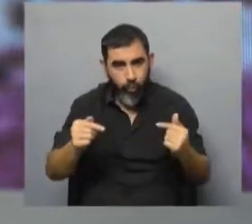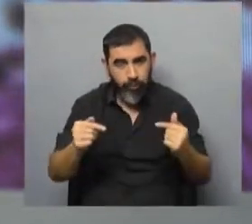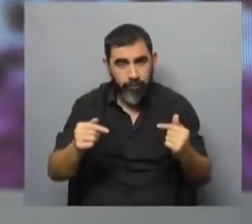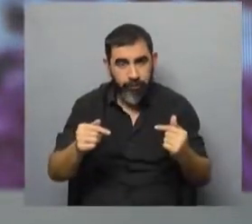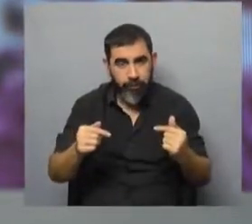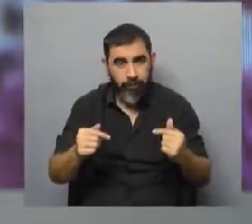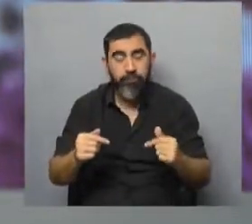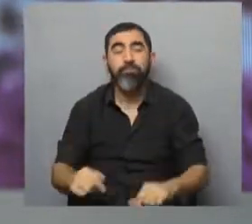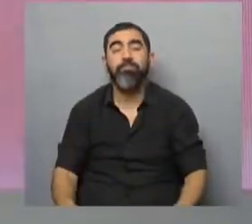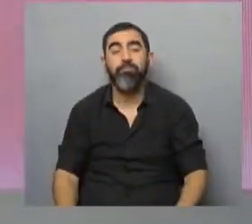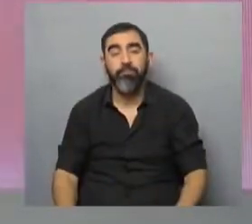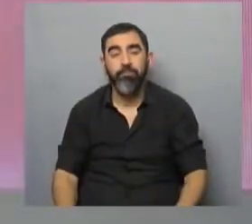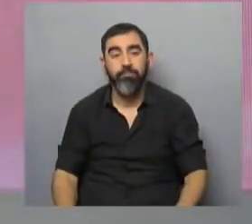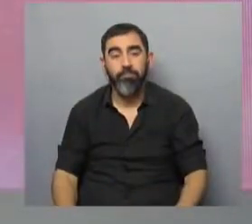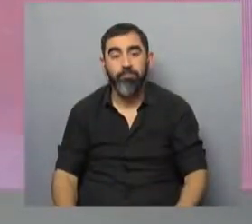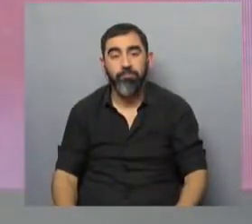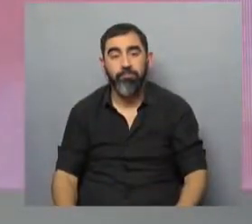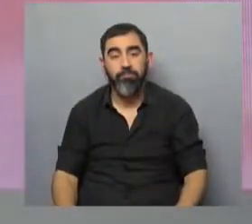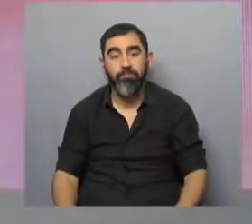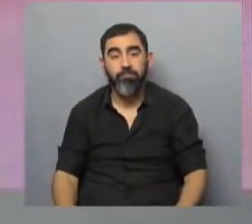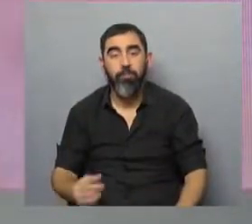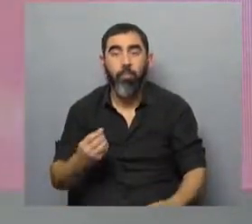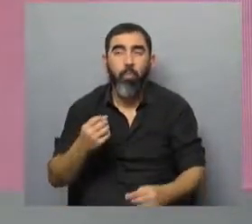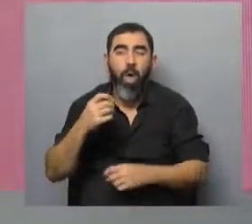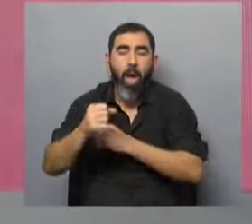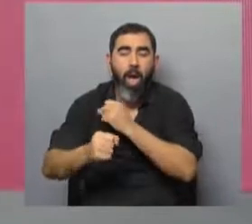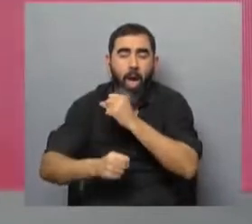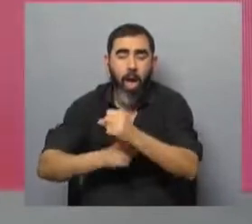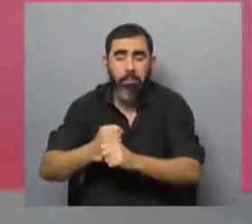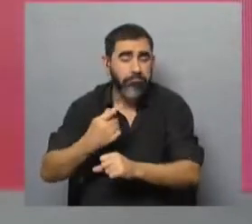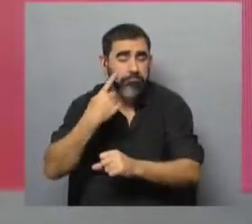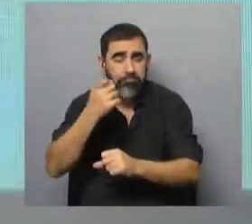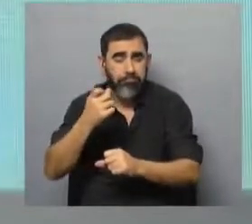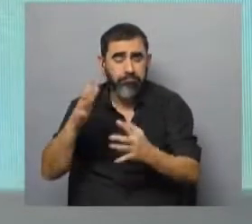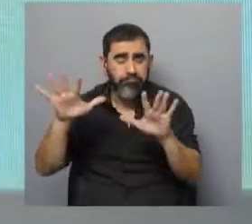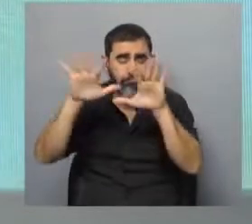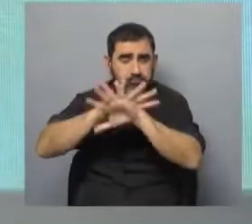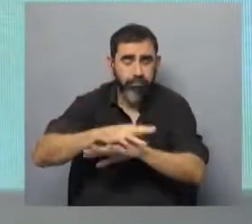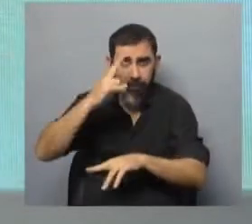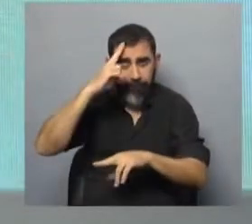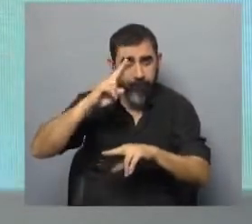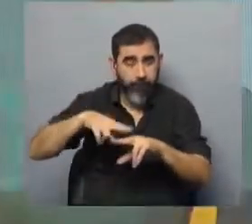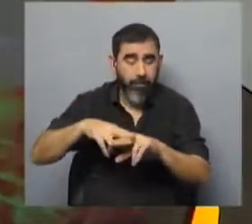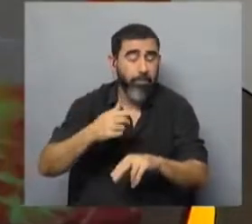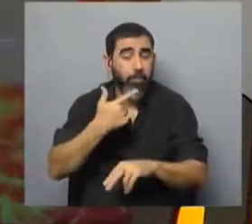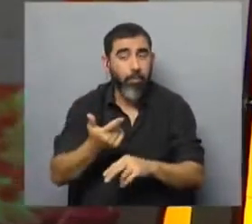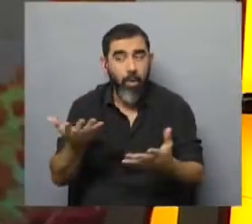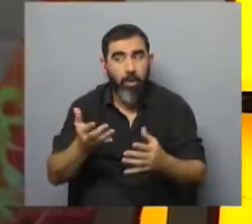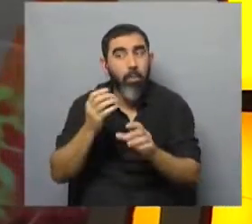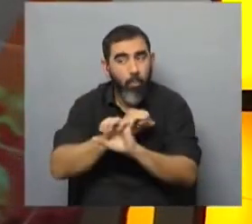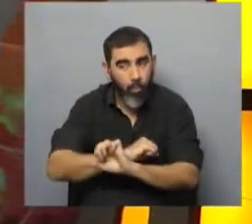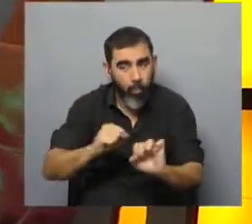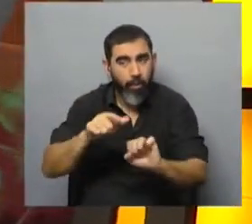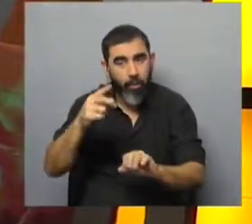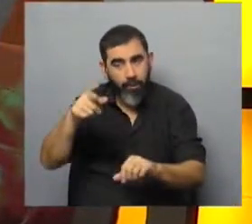quizás por muchos, no sé si años, pasó un poco desapercibido o confundida con otras enfermedades, por ejemplo,